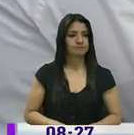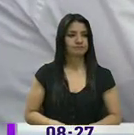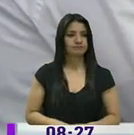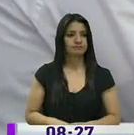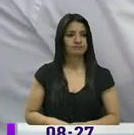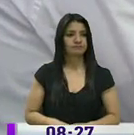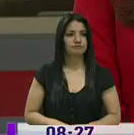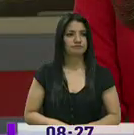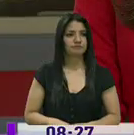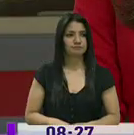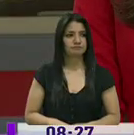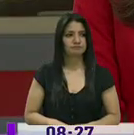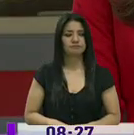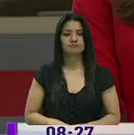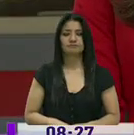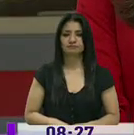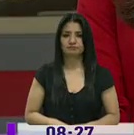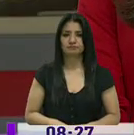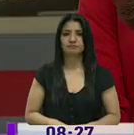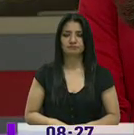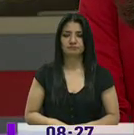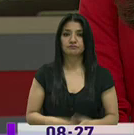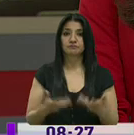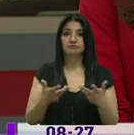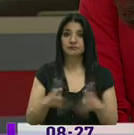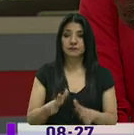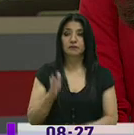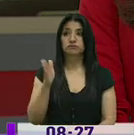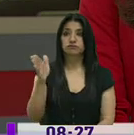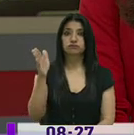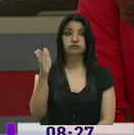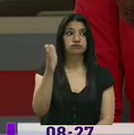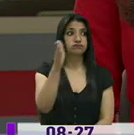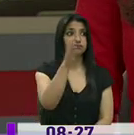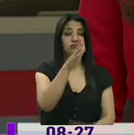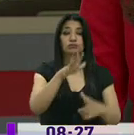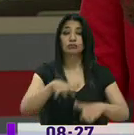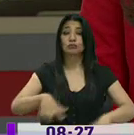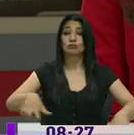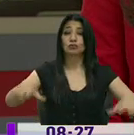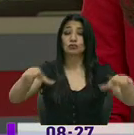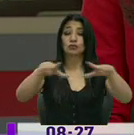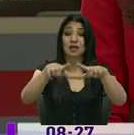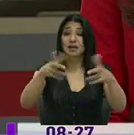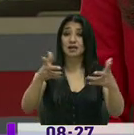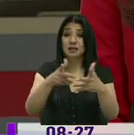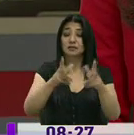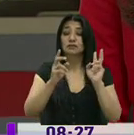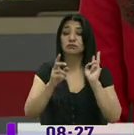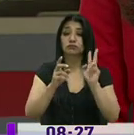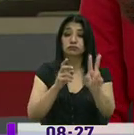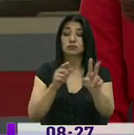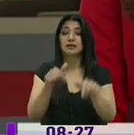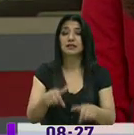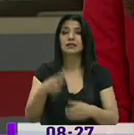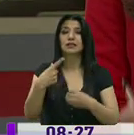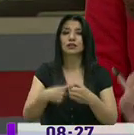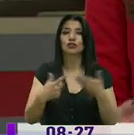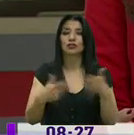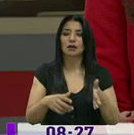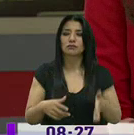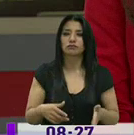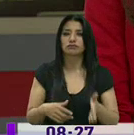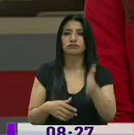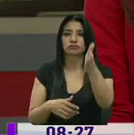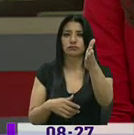rojas y se realizó un recorrido por los puntos que conformarán el denominado corredor metropolitano de quito el objetivo